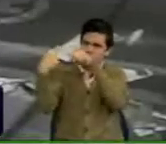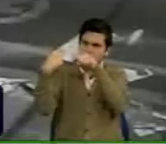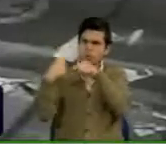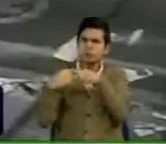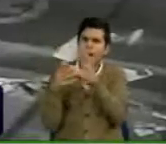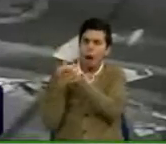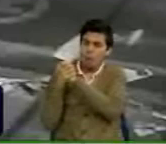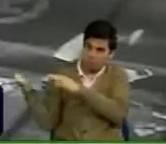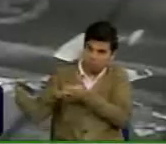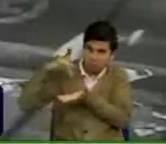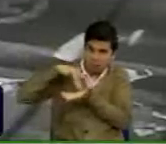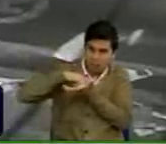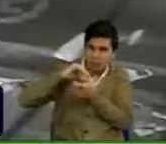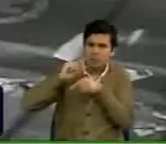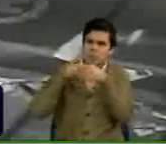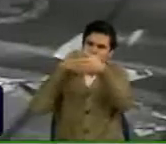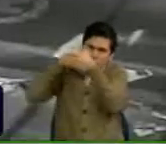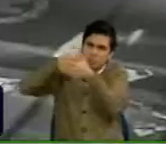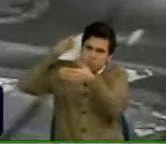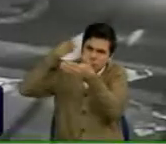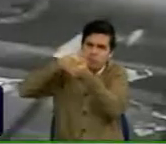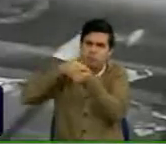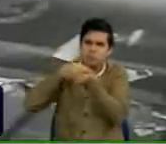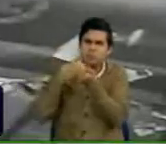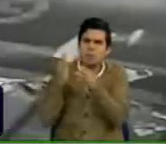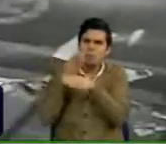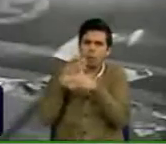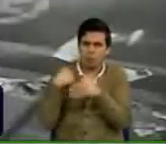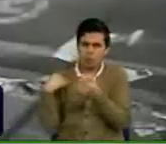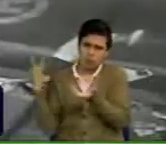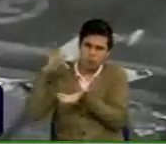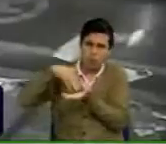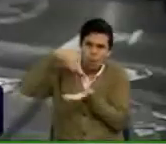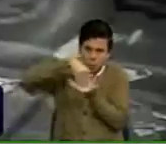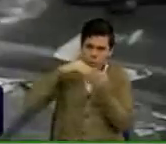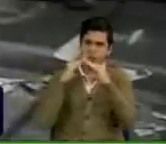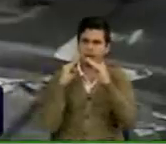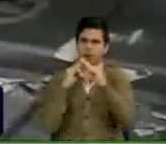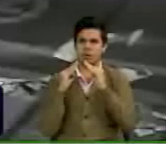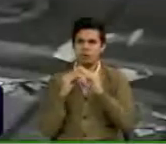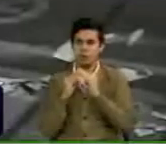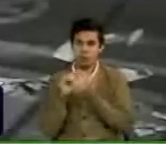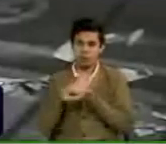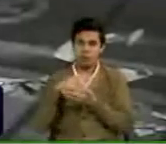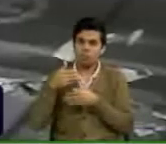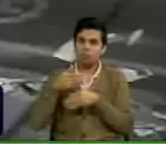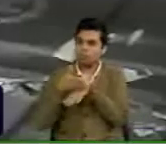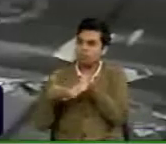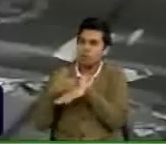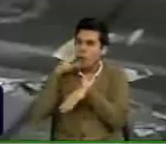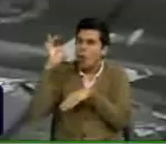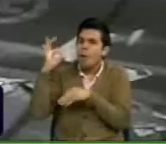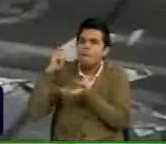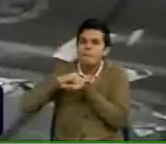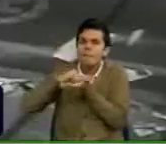mis amigos, los perseguimos. Yo me regreso a mi casa. De un momento a otro aparece el mismo tipo que